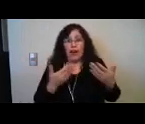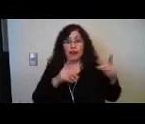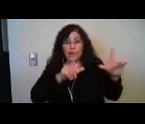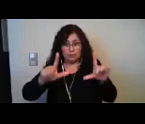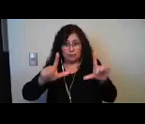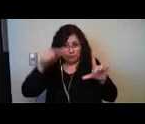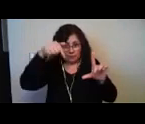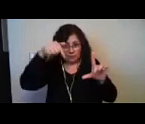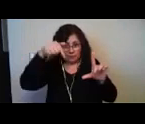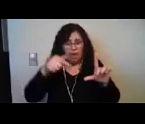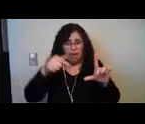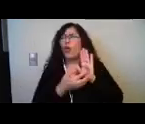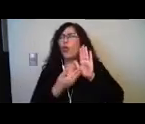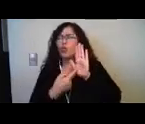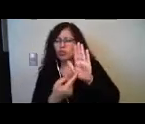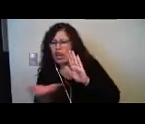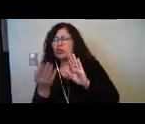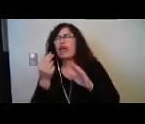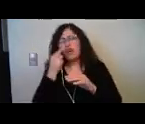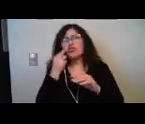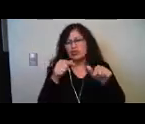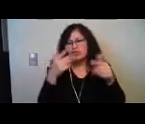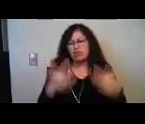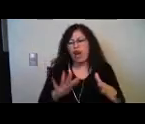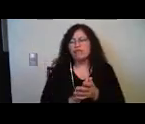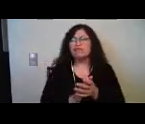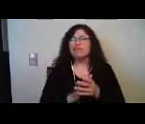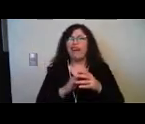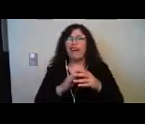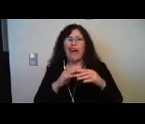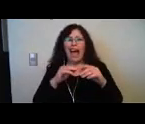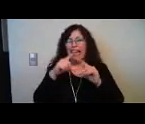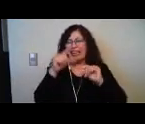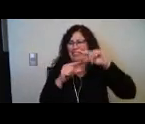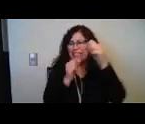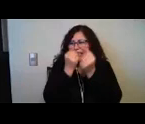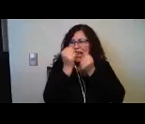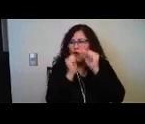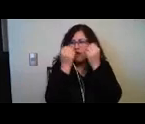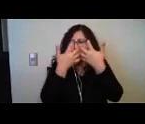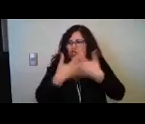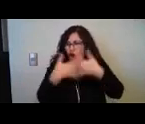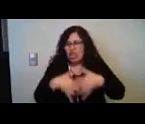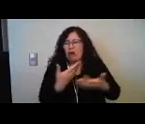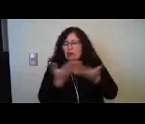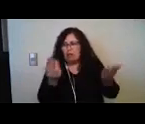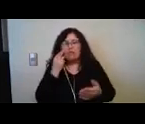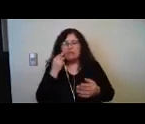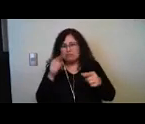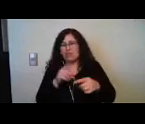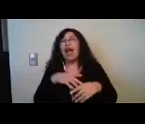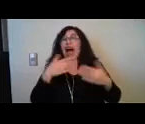fisiología o la neurofisiología de cómo se producen los movimientos, ¿ya? vamos a hablar específicamente de la enfermedad